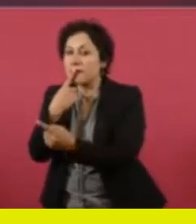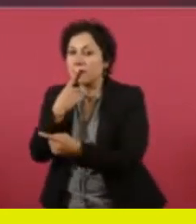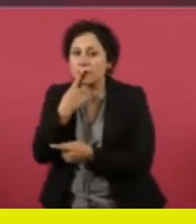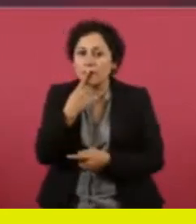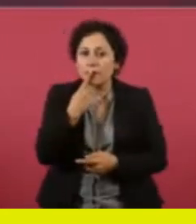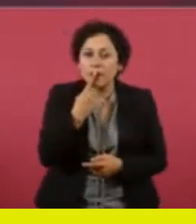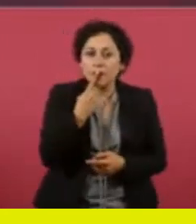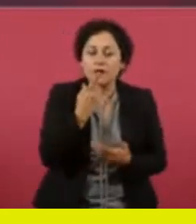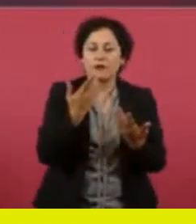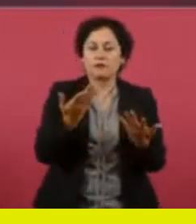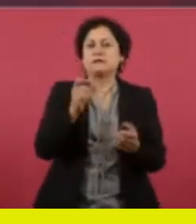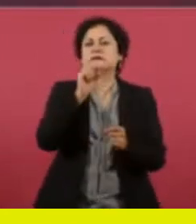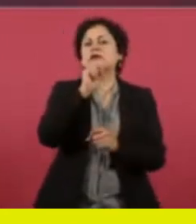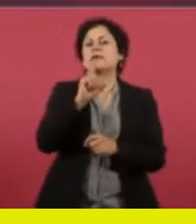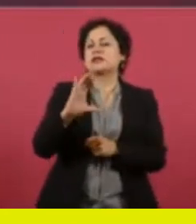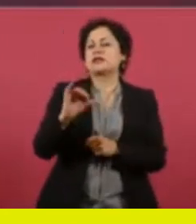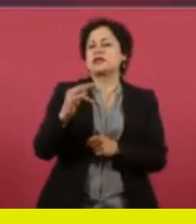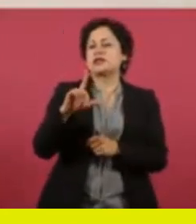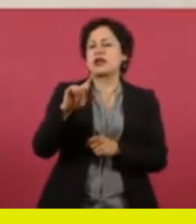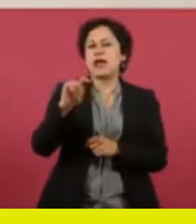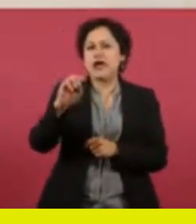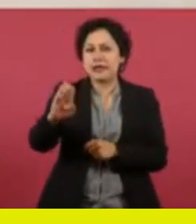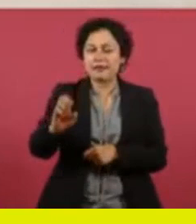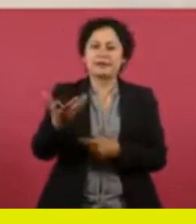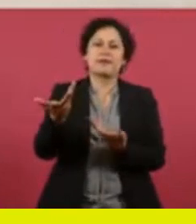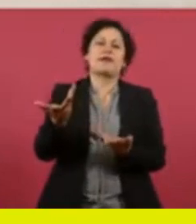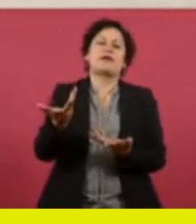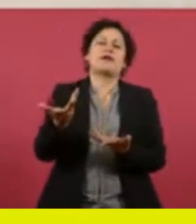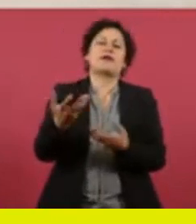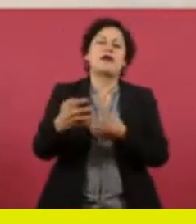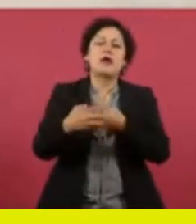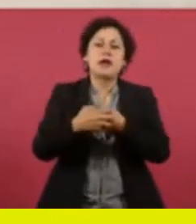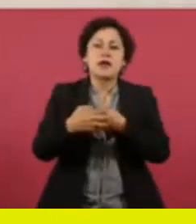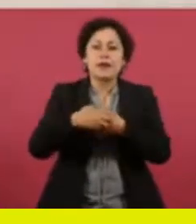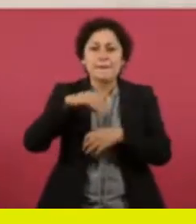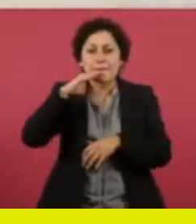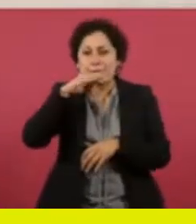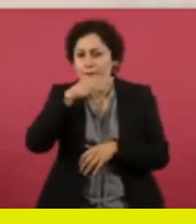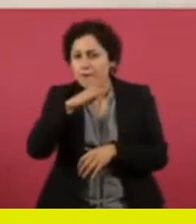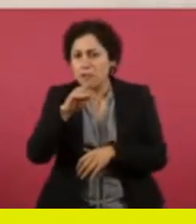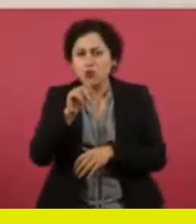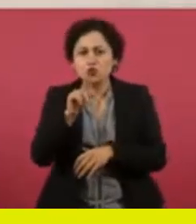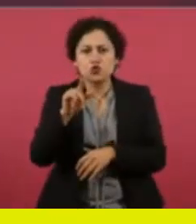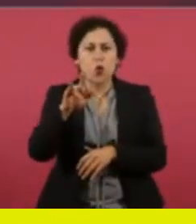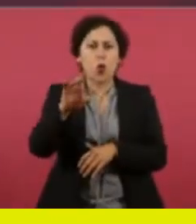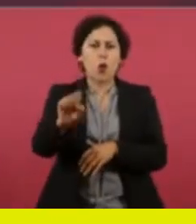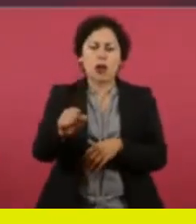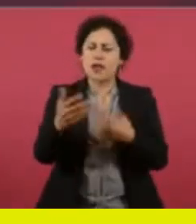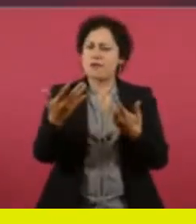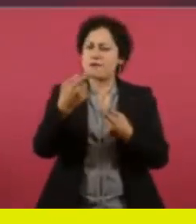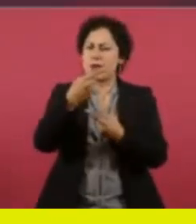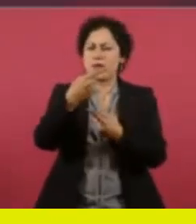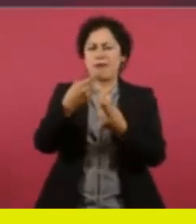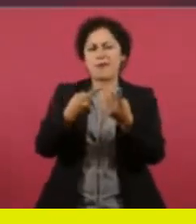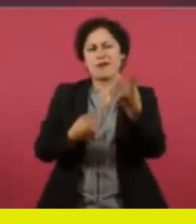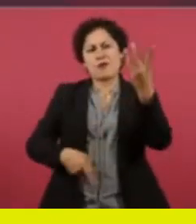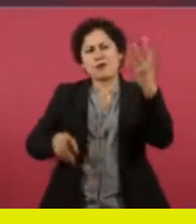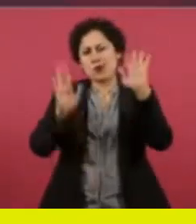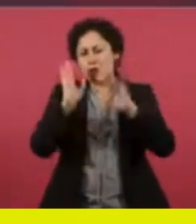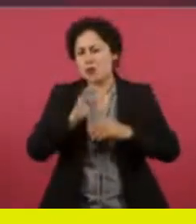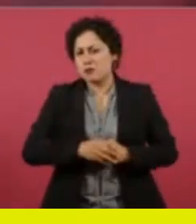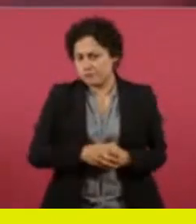un chilate, un pozol, y ahí va a ir, pero tenemos Además,